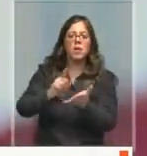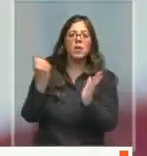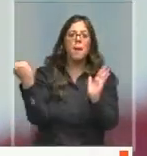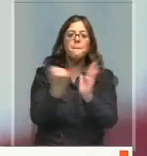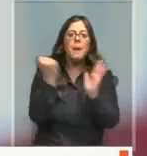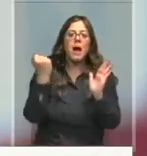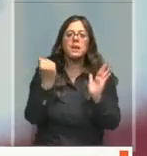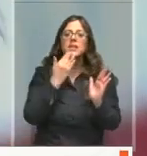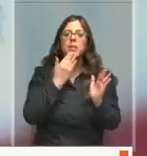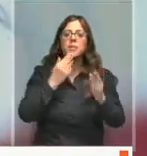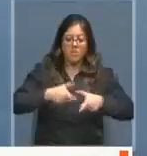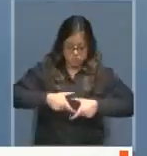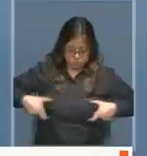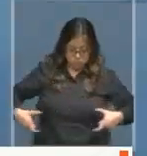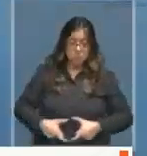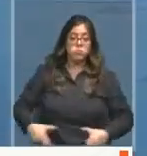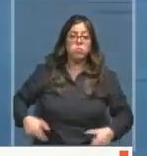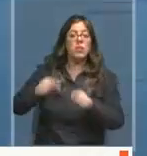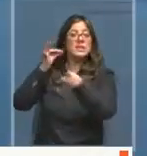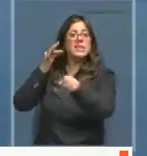sería lo que ella desmiente